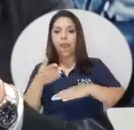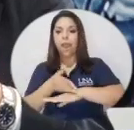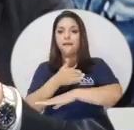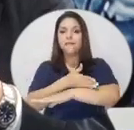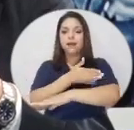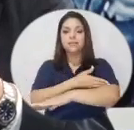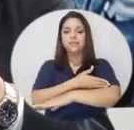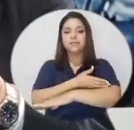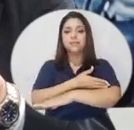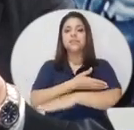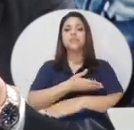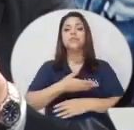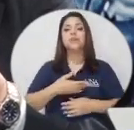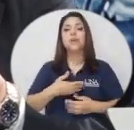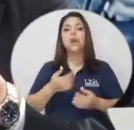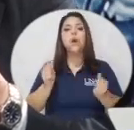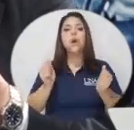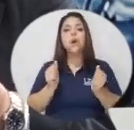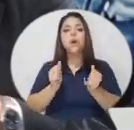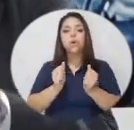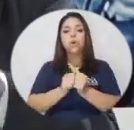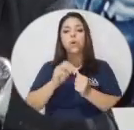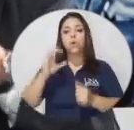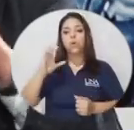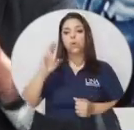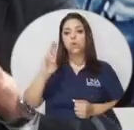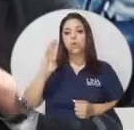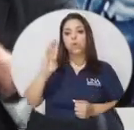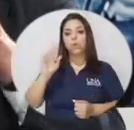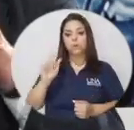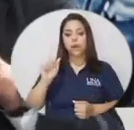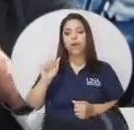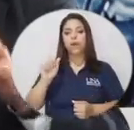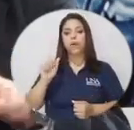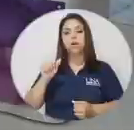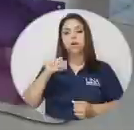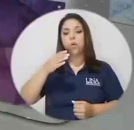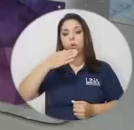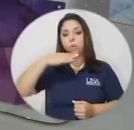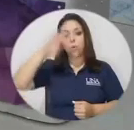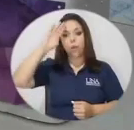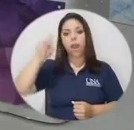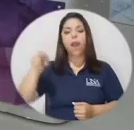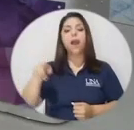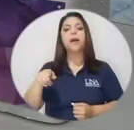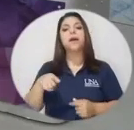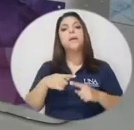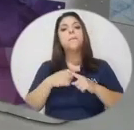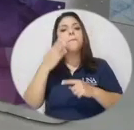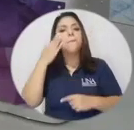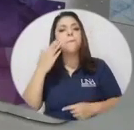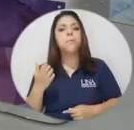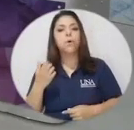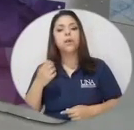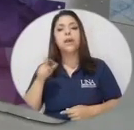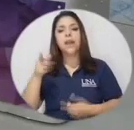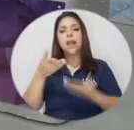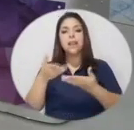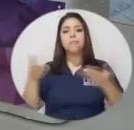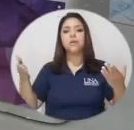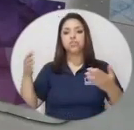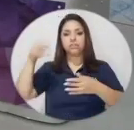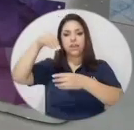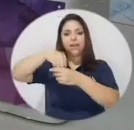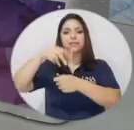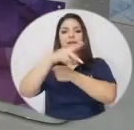rompió los avances con Cuba como un elemento del concepto global que ellos consideran que tienen que tener en esta área,